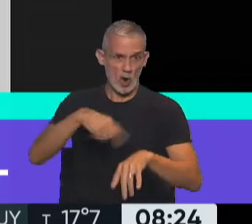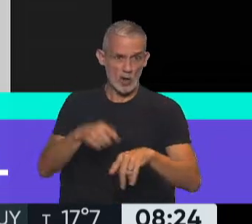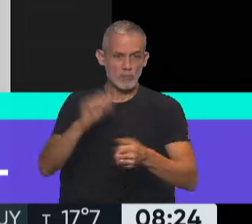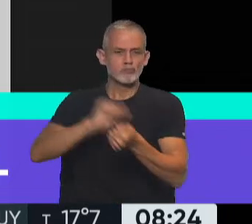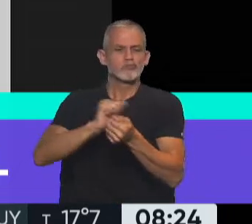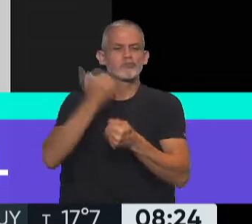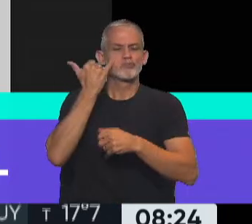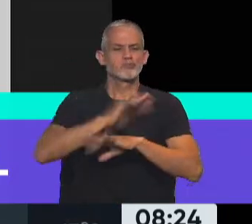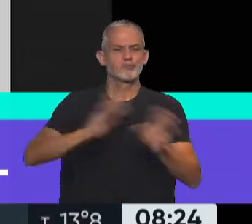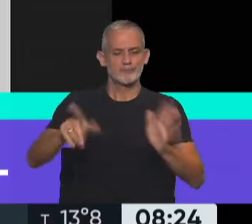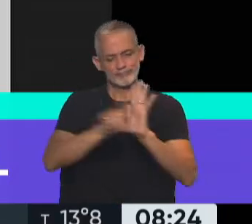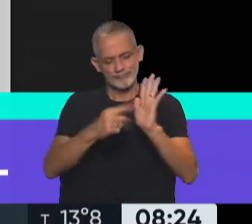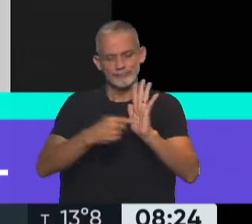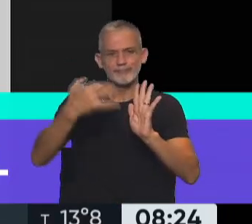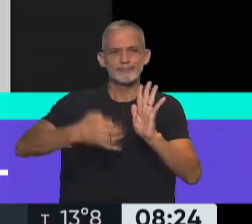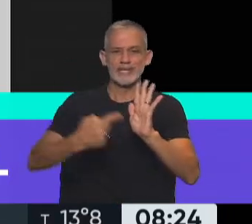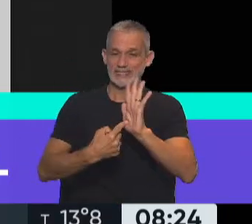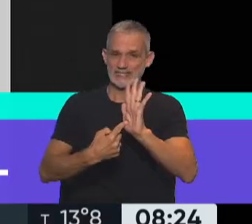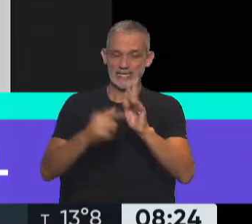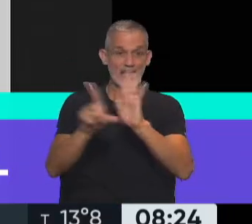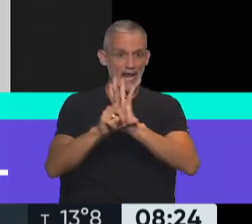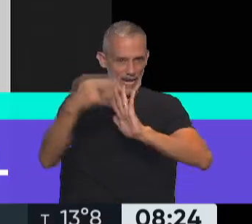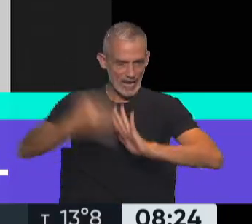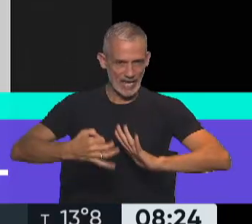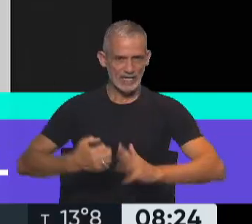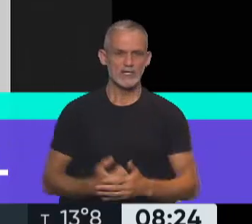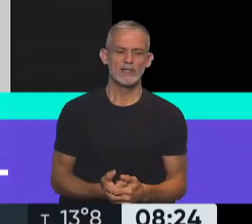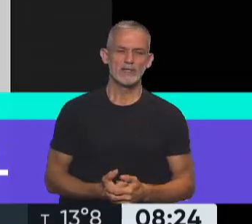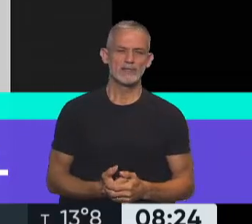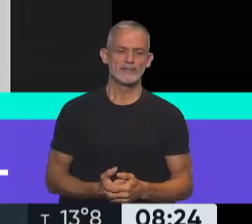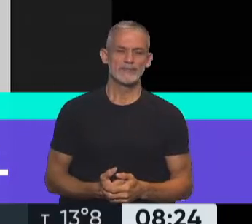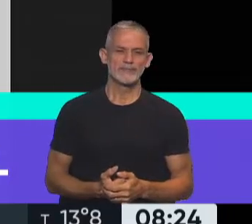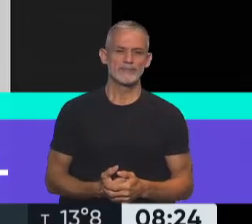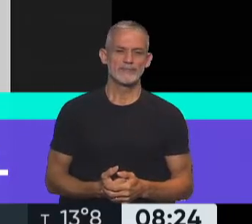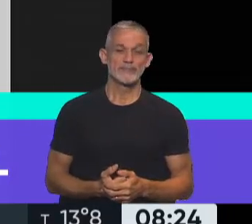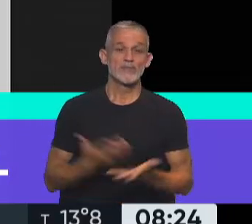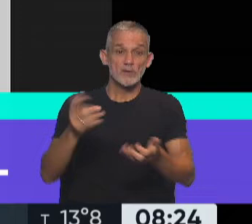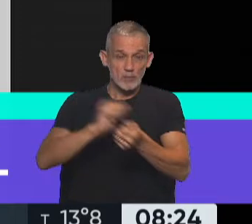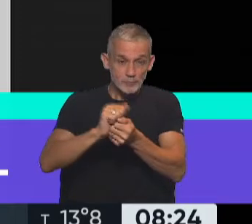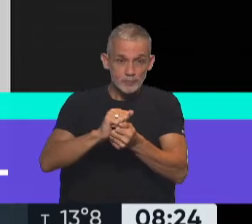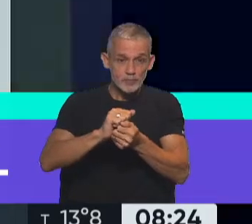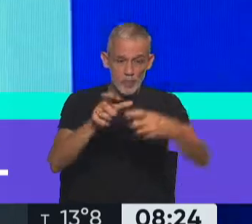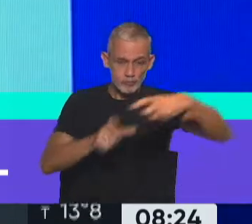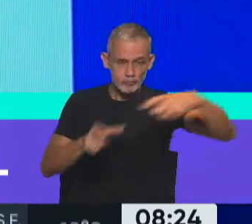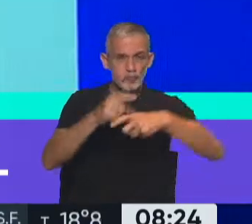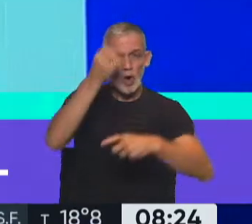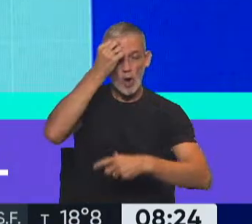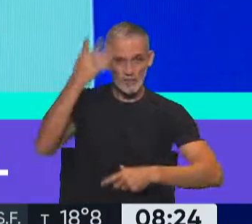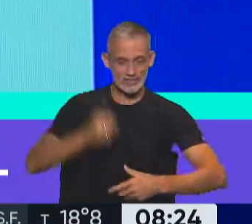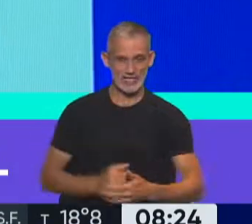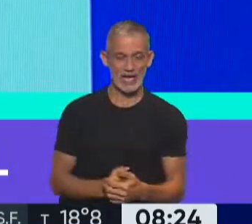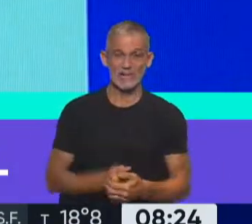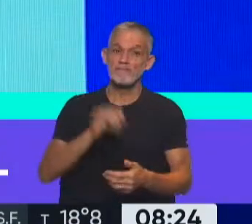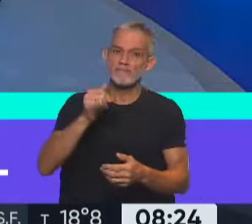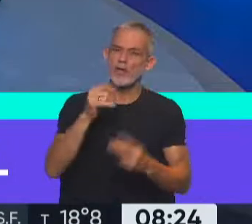y ya está promulgado, convertido en ley y publicado en el boletín oficial.